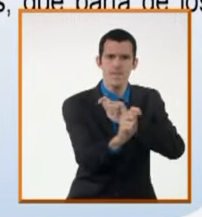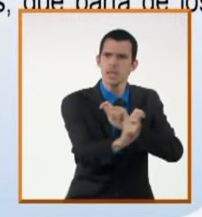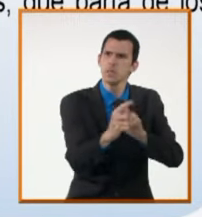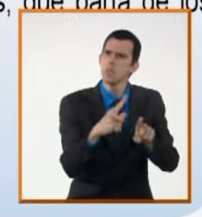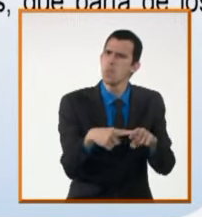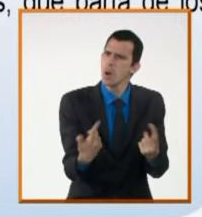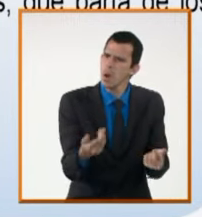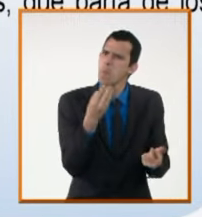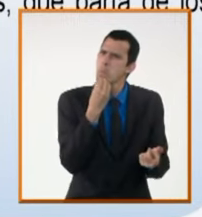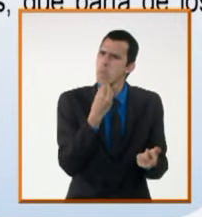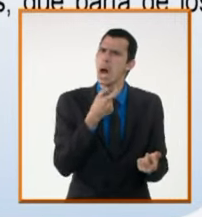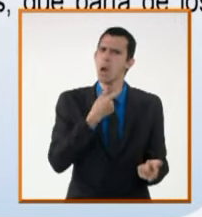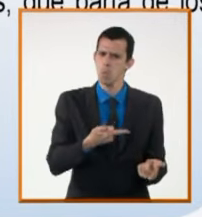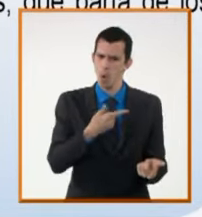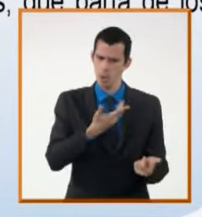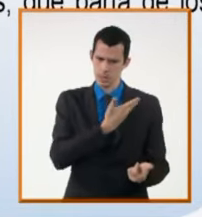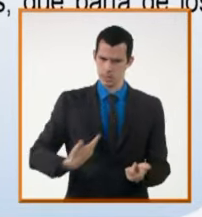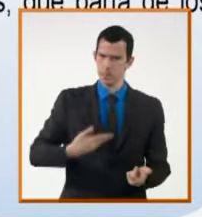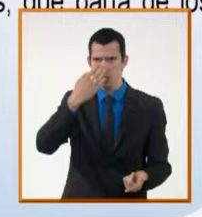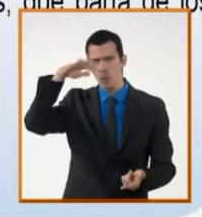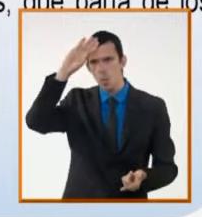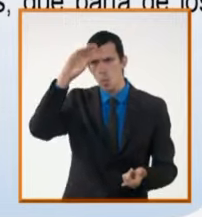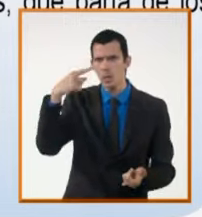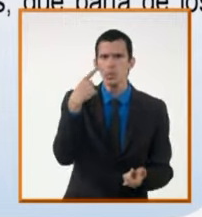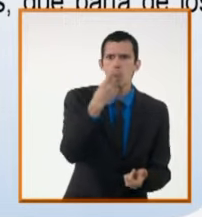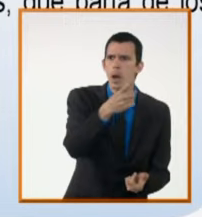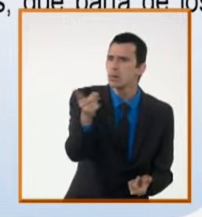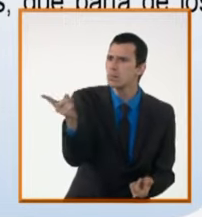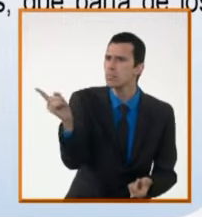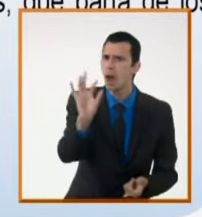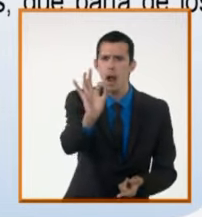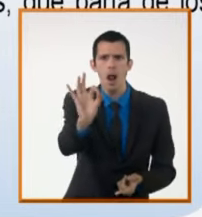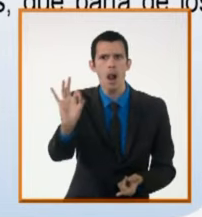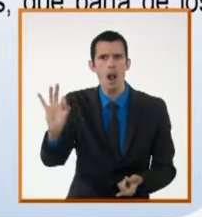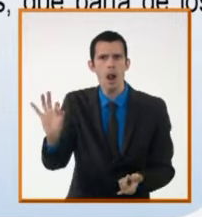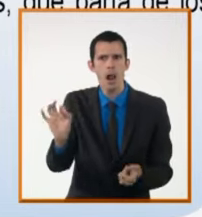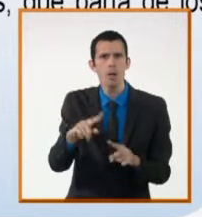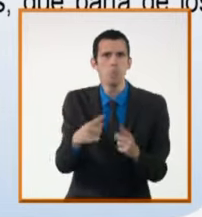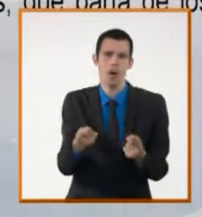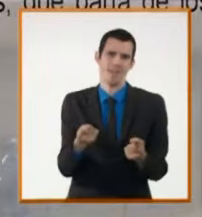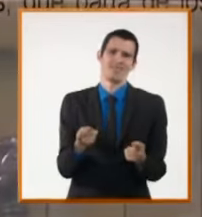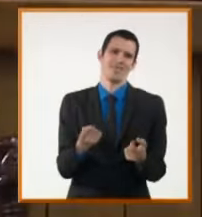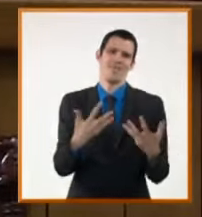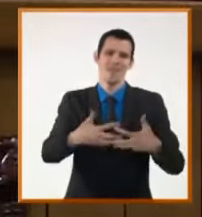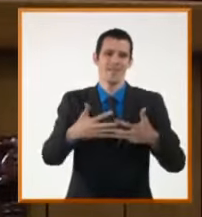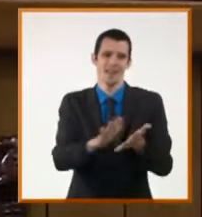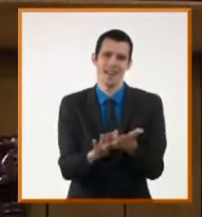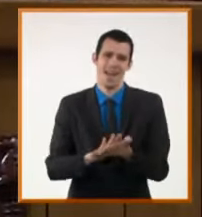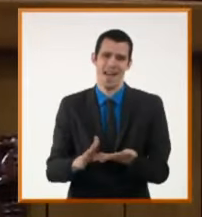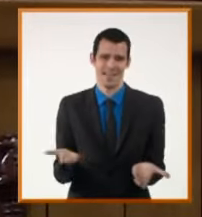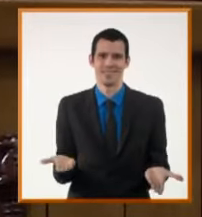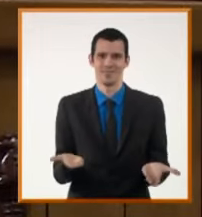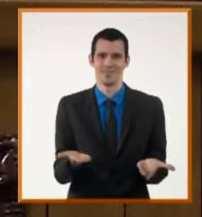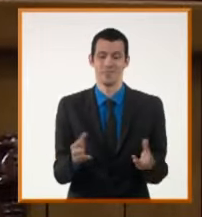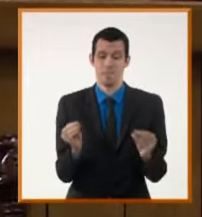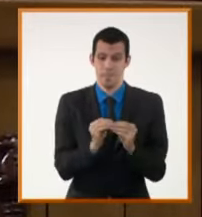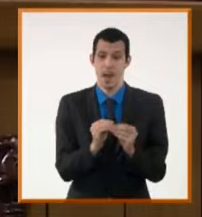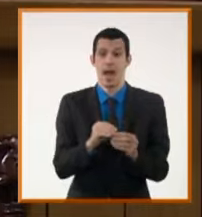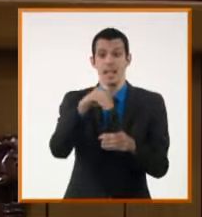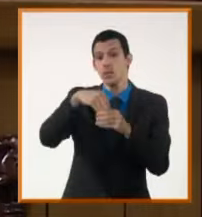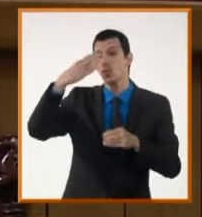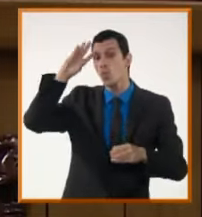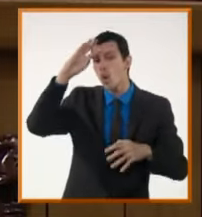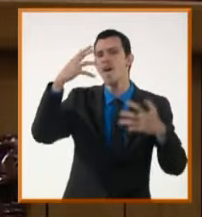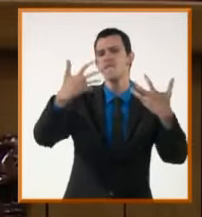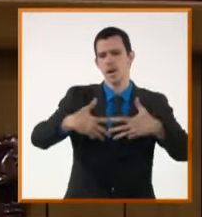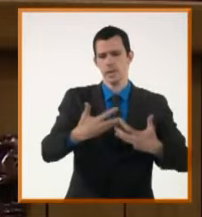eso, tanto en moneda nacional como en divisa, y que parta también de los propios ingresos, para ver cómo respetarle una parte de